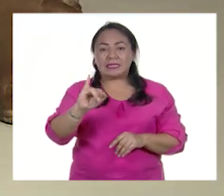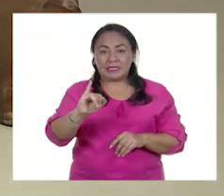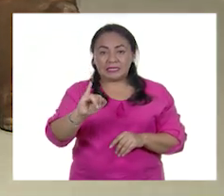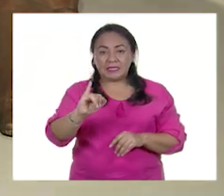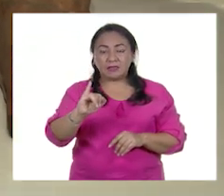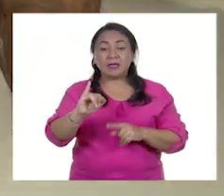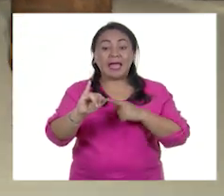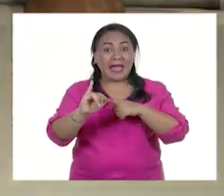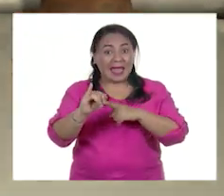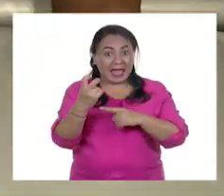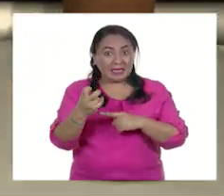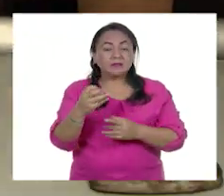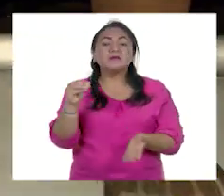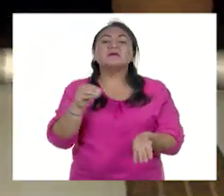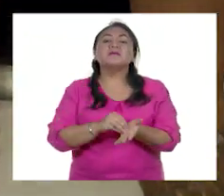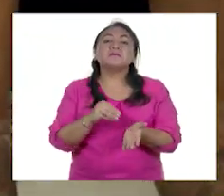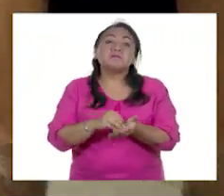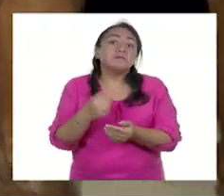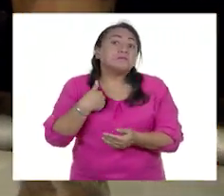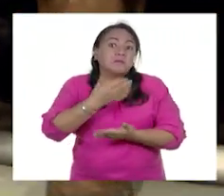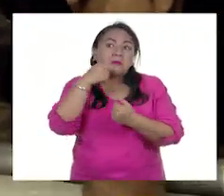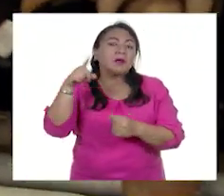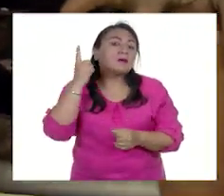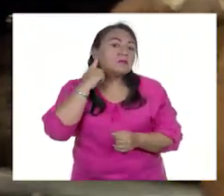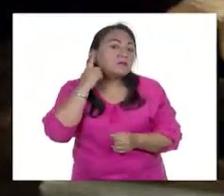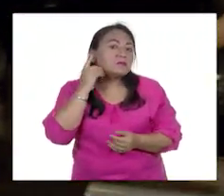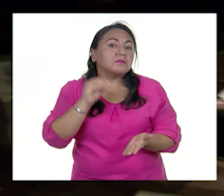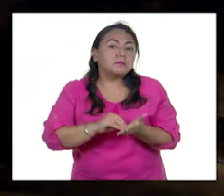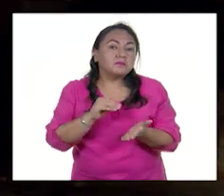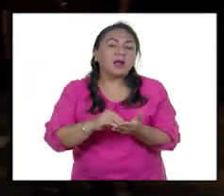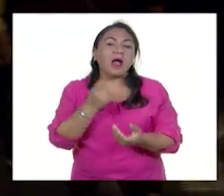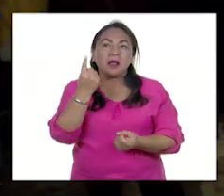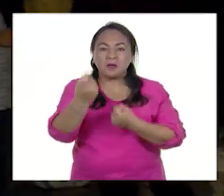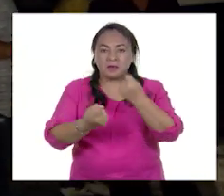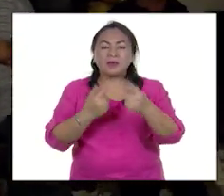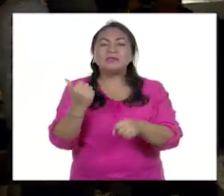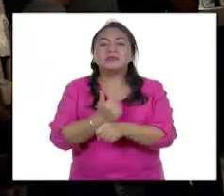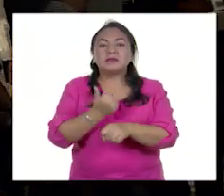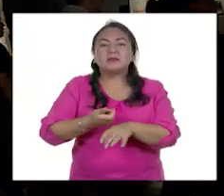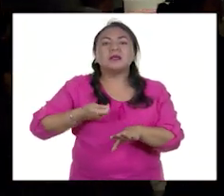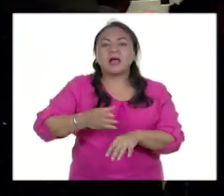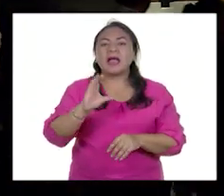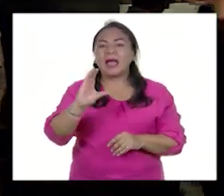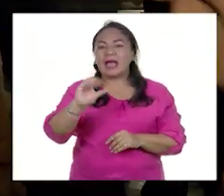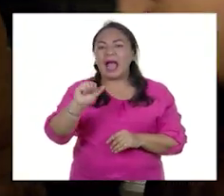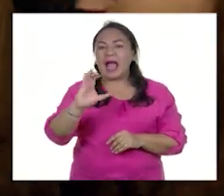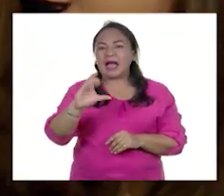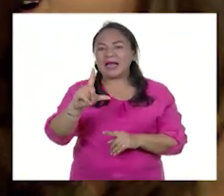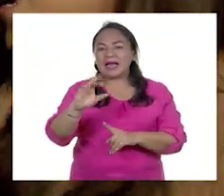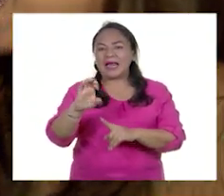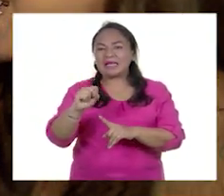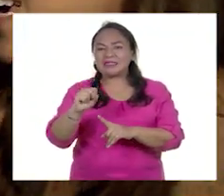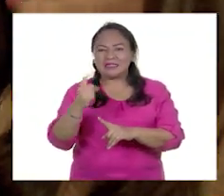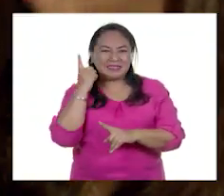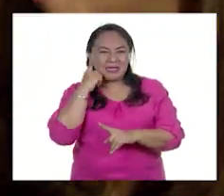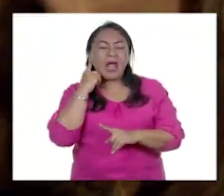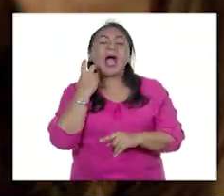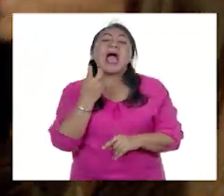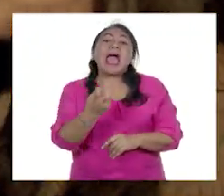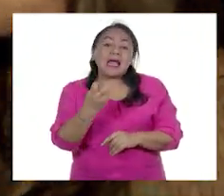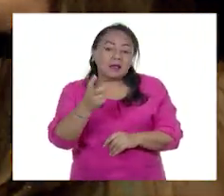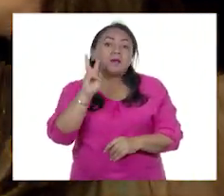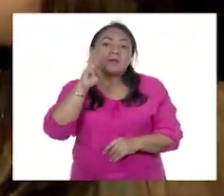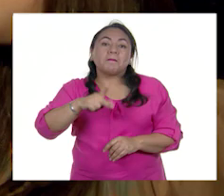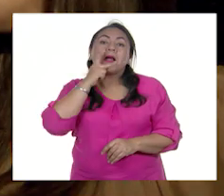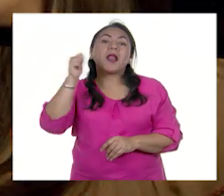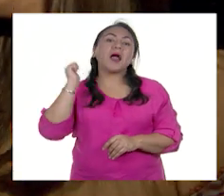que todavía, no sé si lo hayas oído, pero todavía a los zapatos les llamamos cacles. Cacles, ¿no? claro. Bueno, pues de ahí viene.